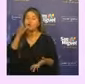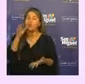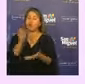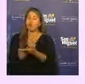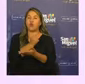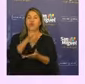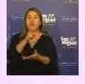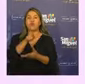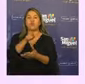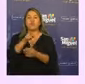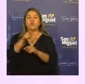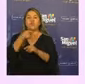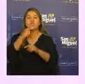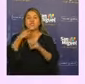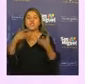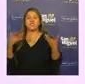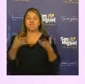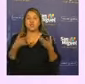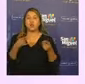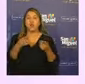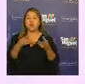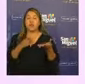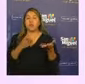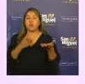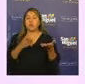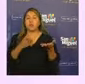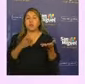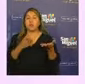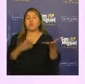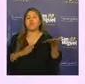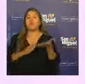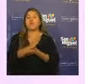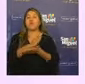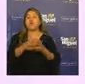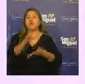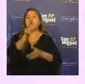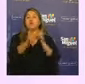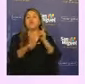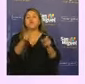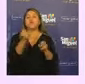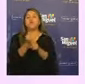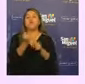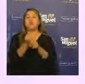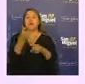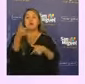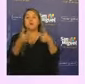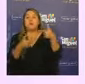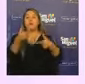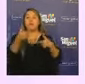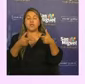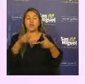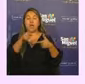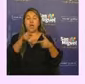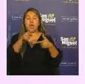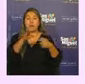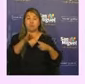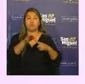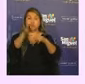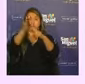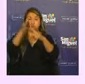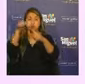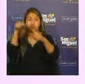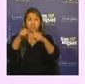el principio de cualquier persona que trabaja en política, que es poner encima de la mesa